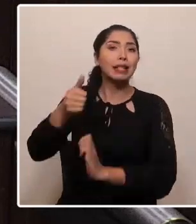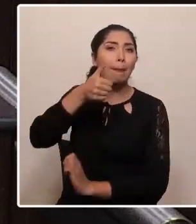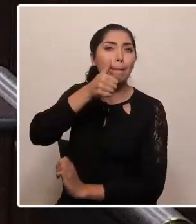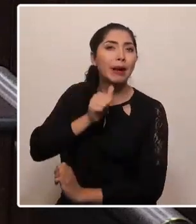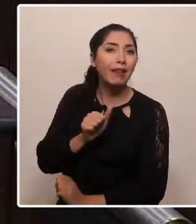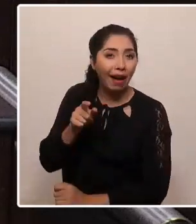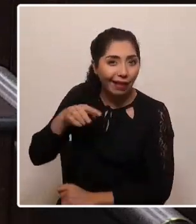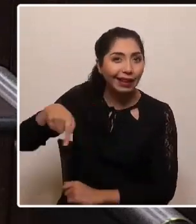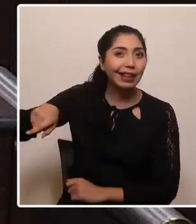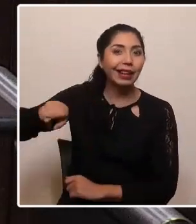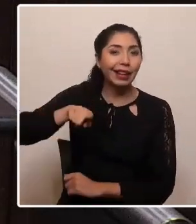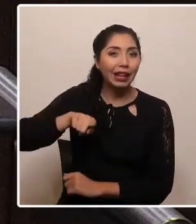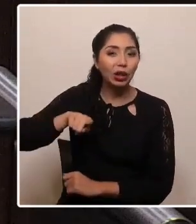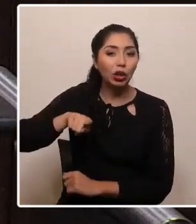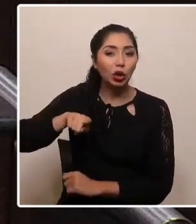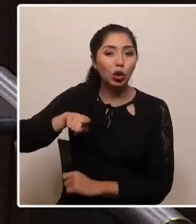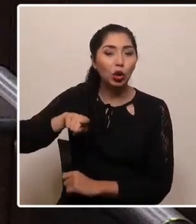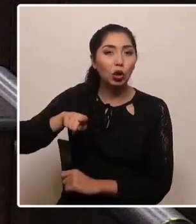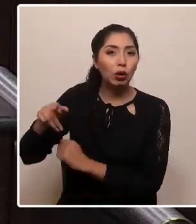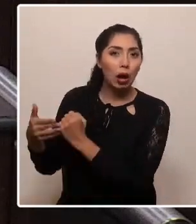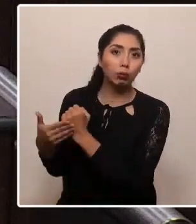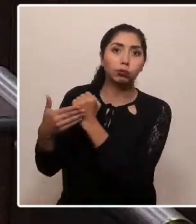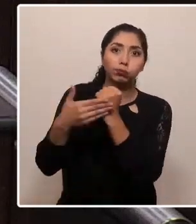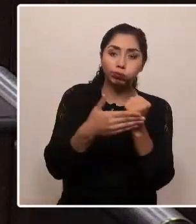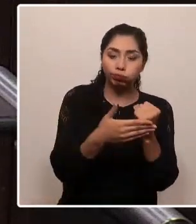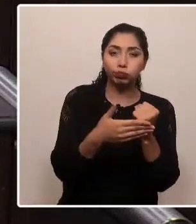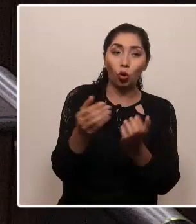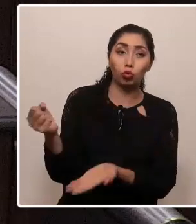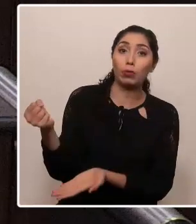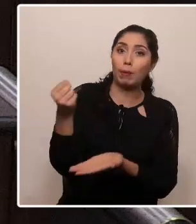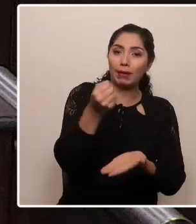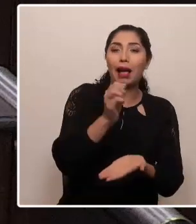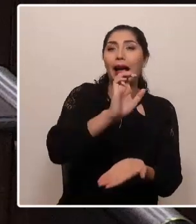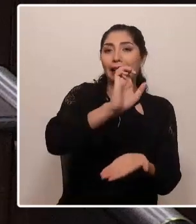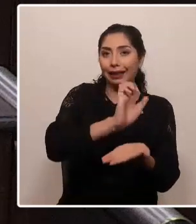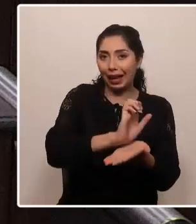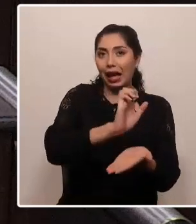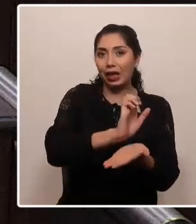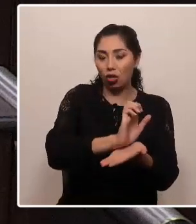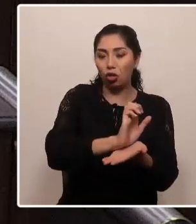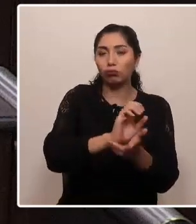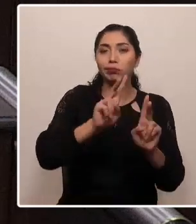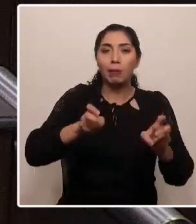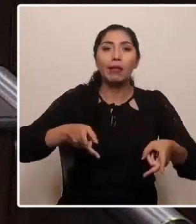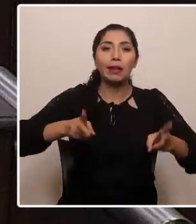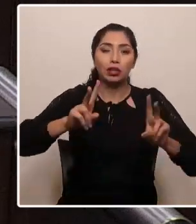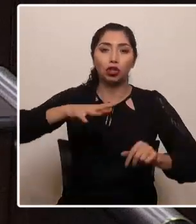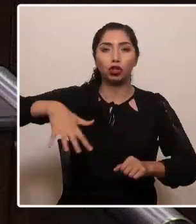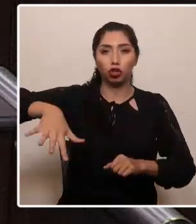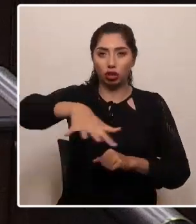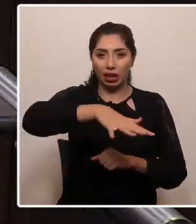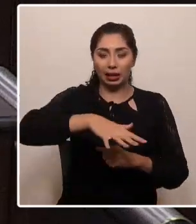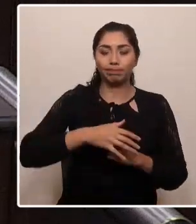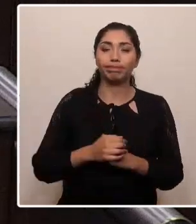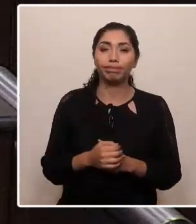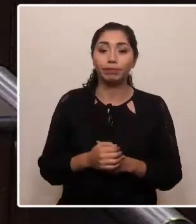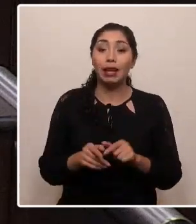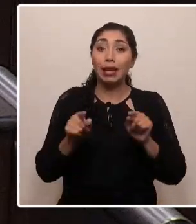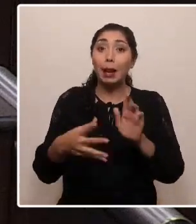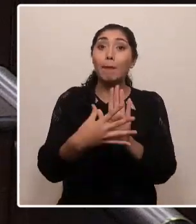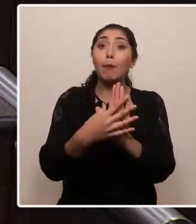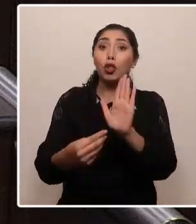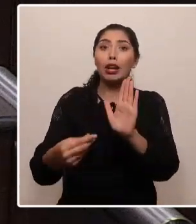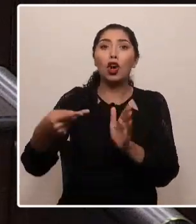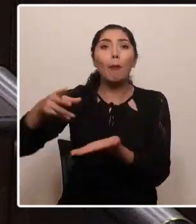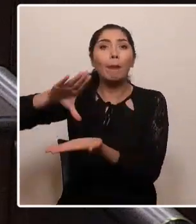o suplementan al Estado en la provisión de bienes y servicios asociados a derechos sociales. Ese es el modelo alemán y ese es